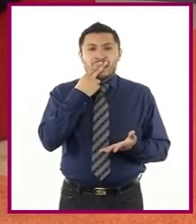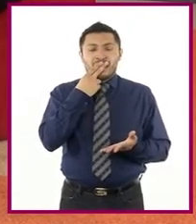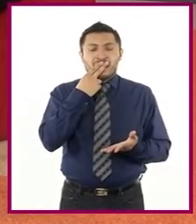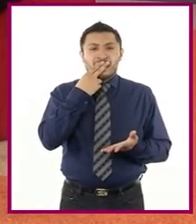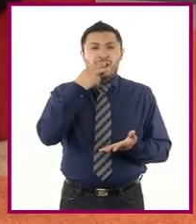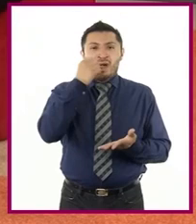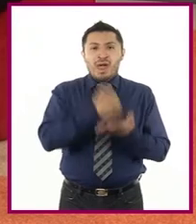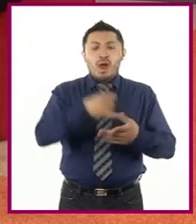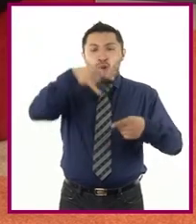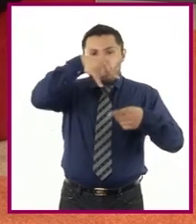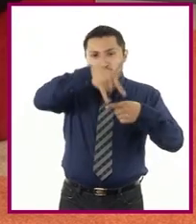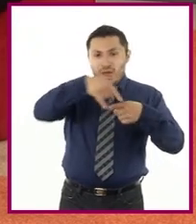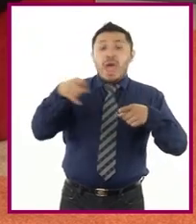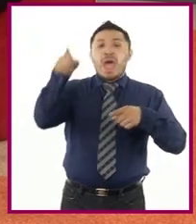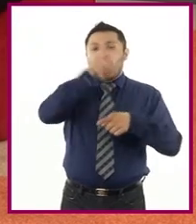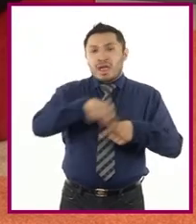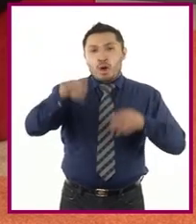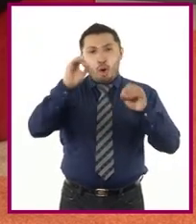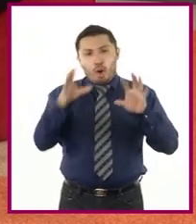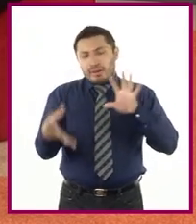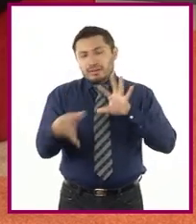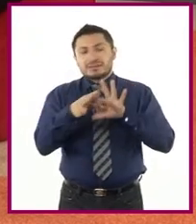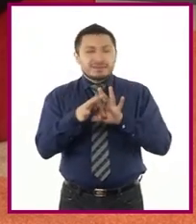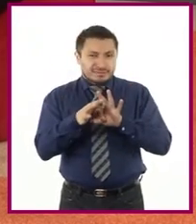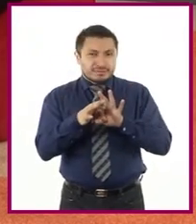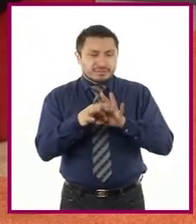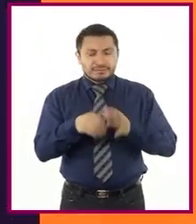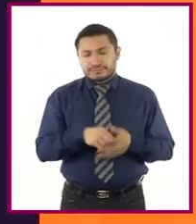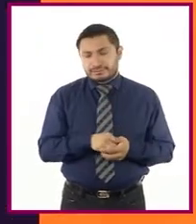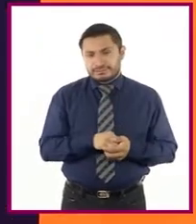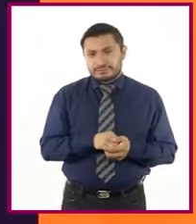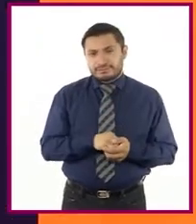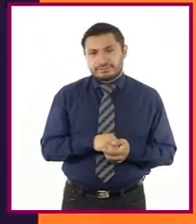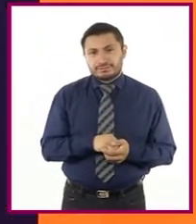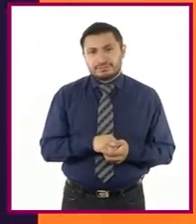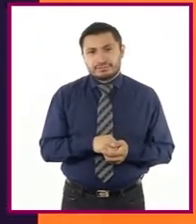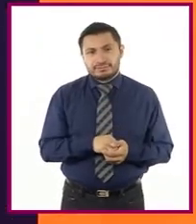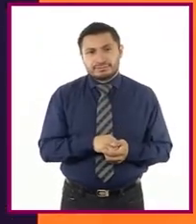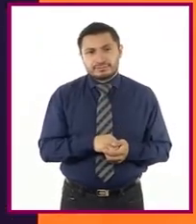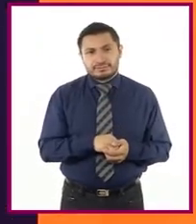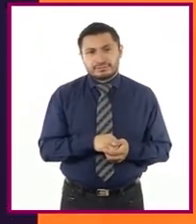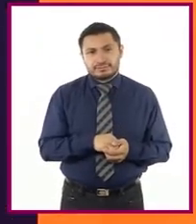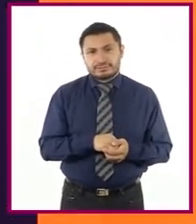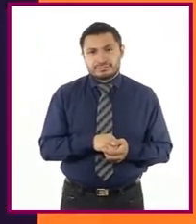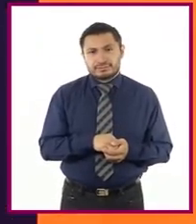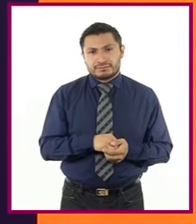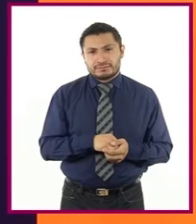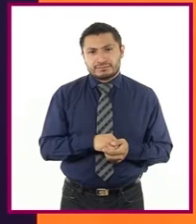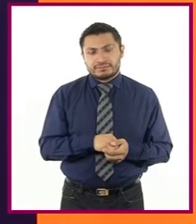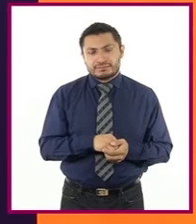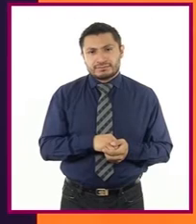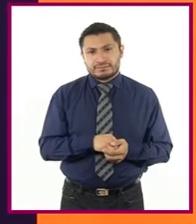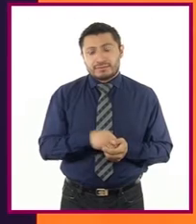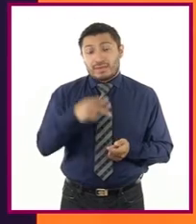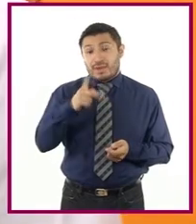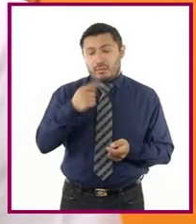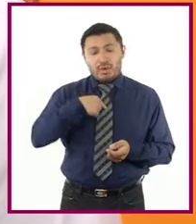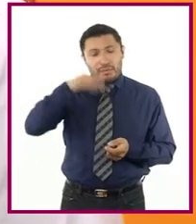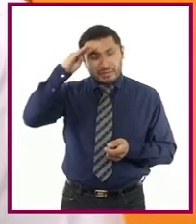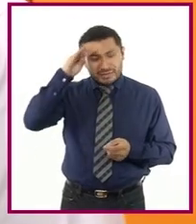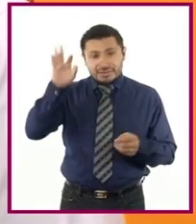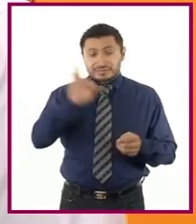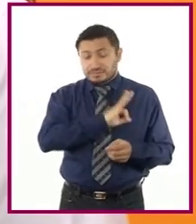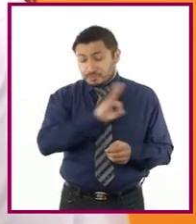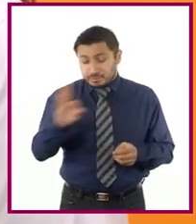cuadrado y círculo o una combinación de ellos? solo que estaba pensando si sería posible